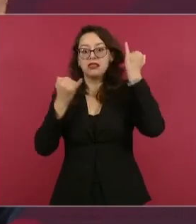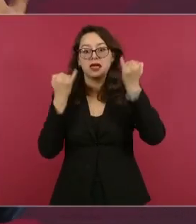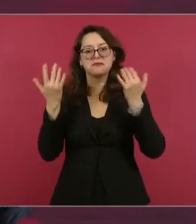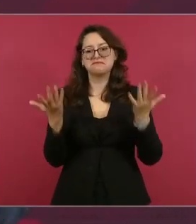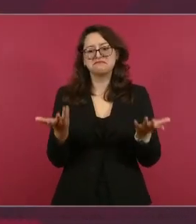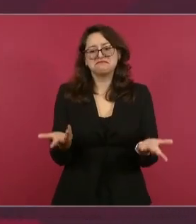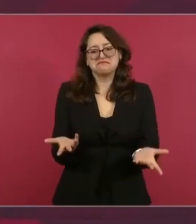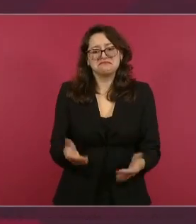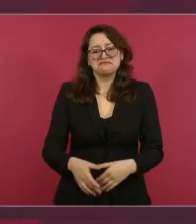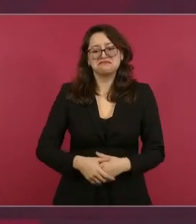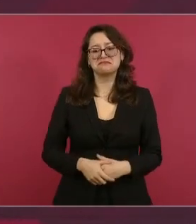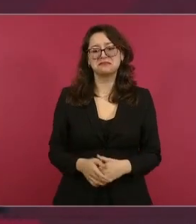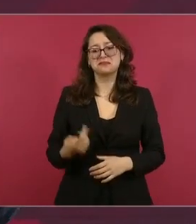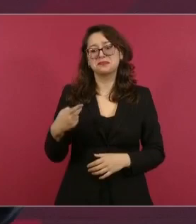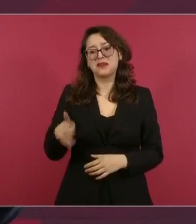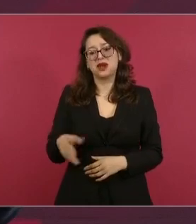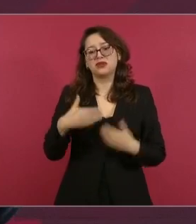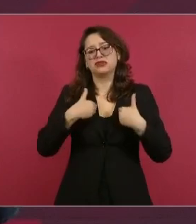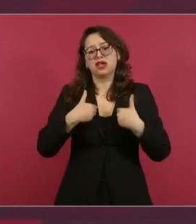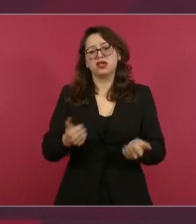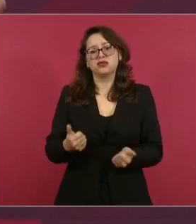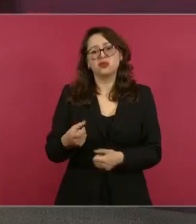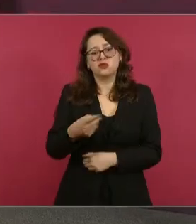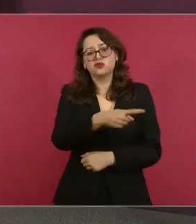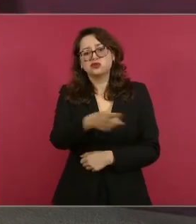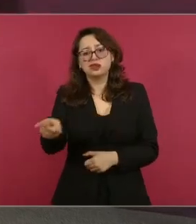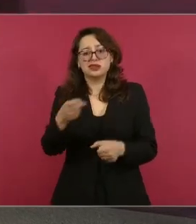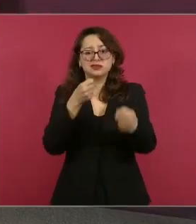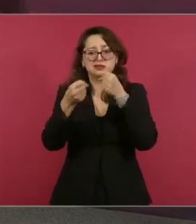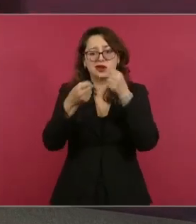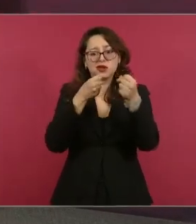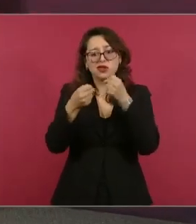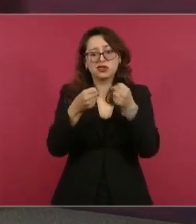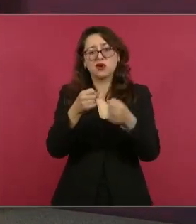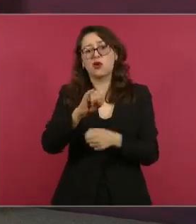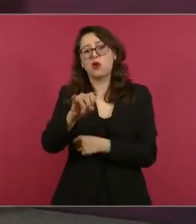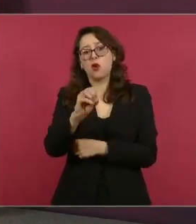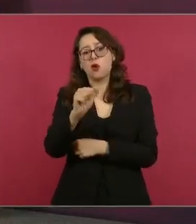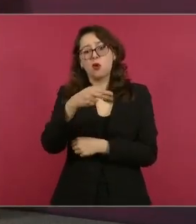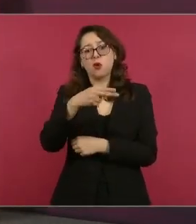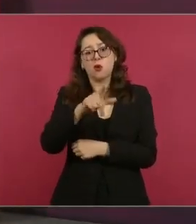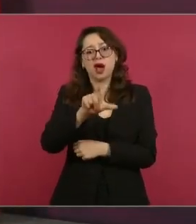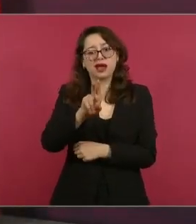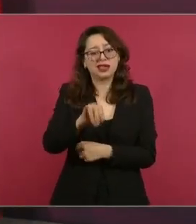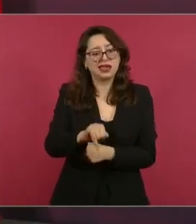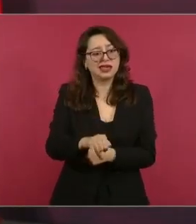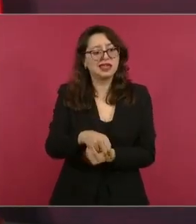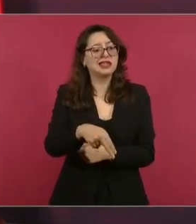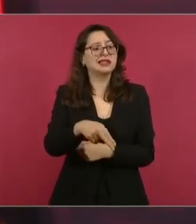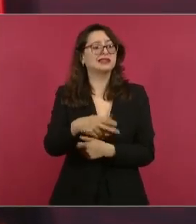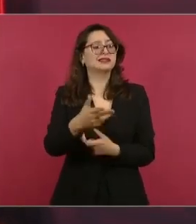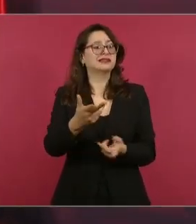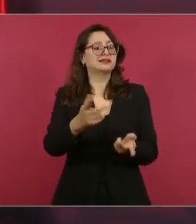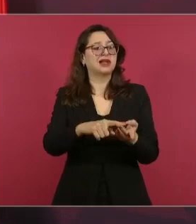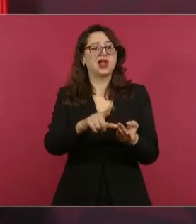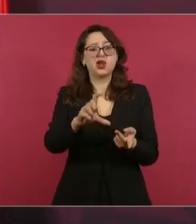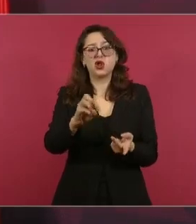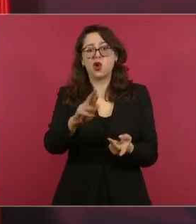Joaquín López Dóriga, ustedes, o sea, con todo respeto, pues, Loret de Mola,